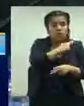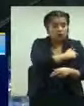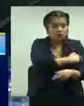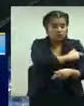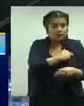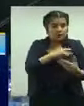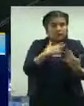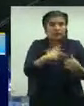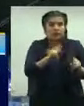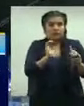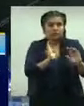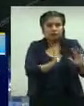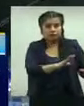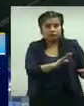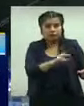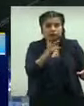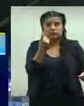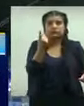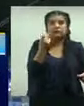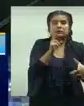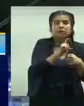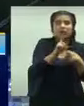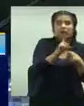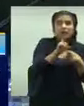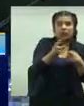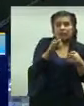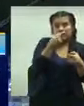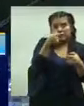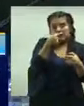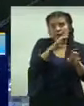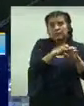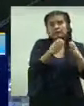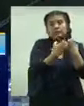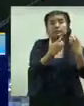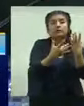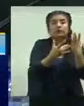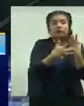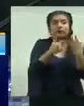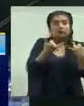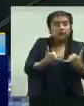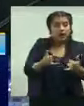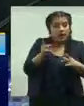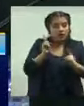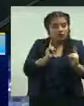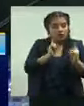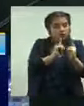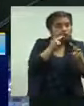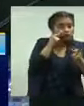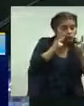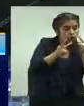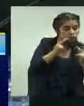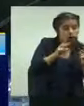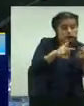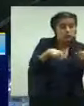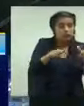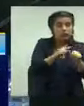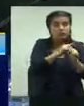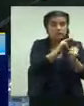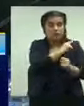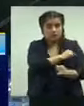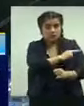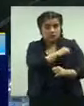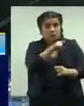que estaban totalmente desabastecidos, se han hecho acercamientos a las unidades ejecutoras para poder lograr, como usted